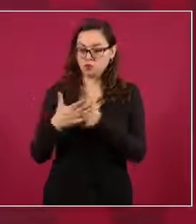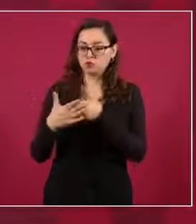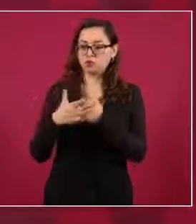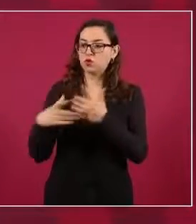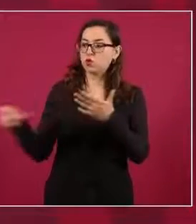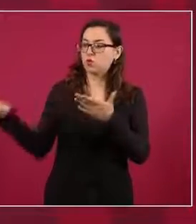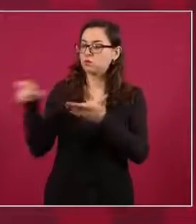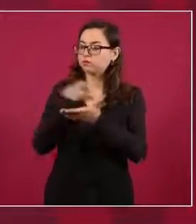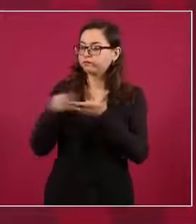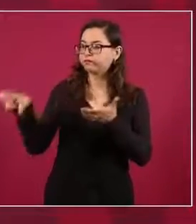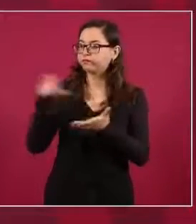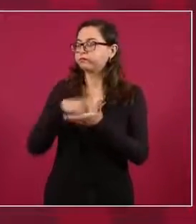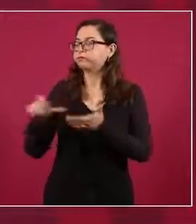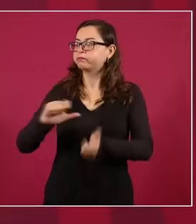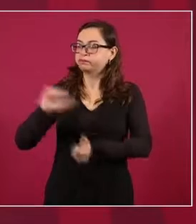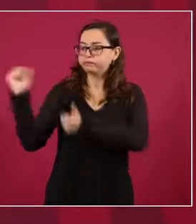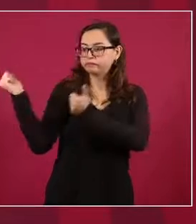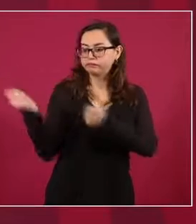el 2024.